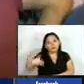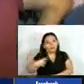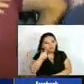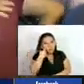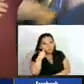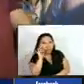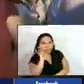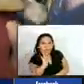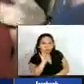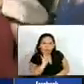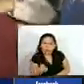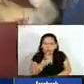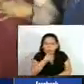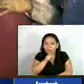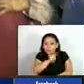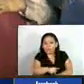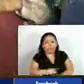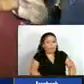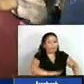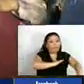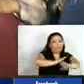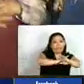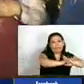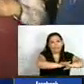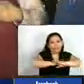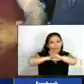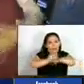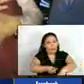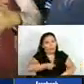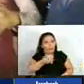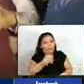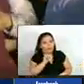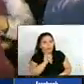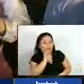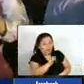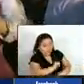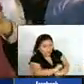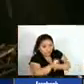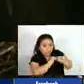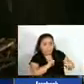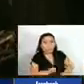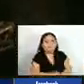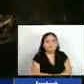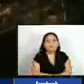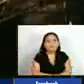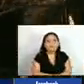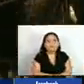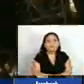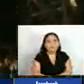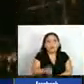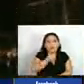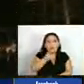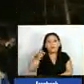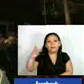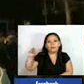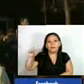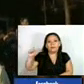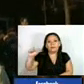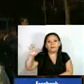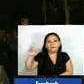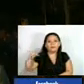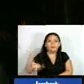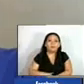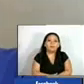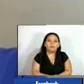dijo a The Associated Press que la policía bloqueó los accesos hacia el vecindario en el que se registró la explosión. Rosalba Ruiz, Associated